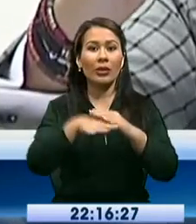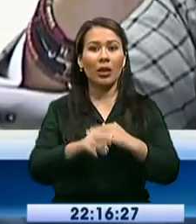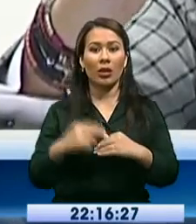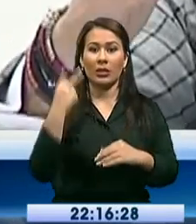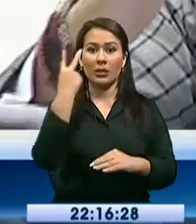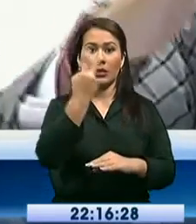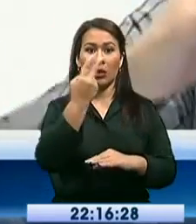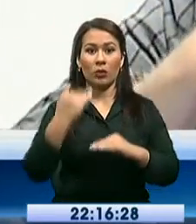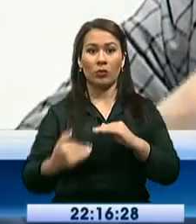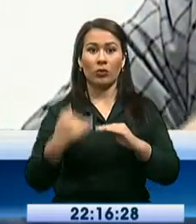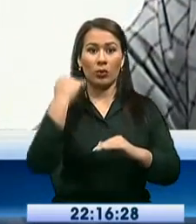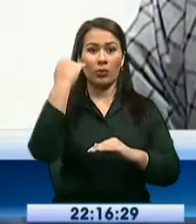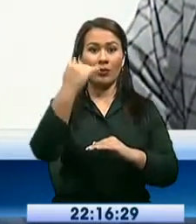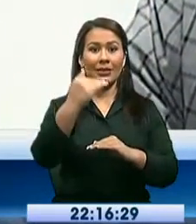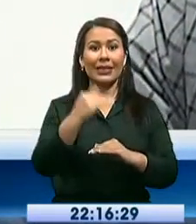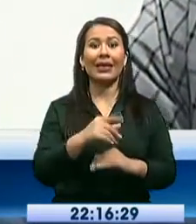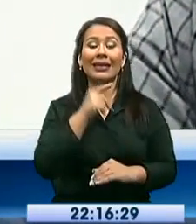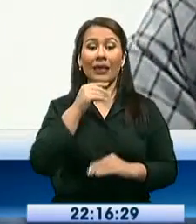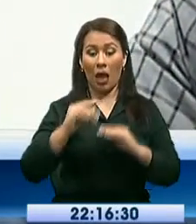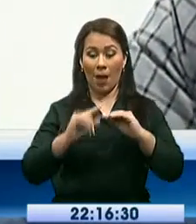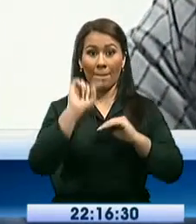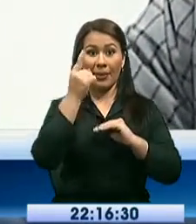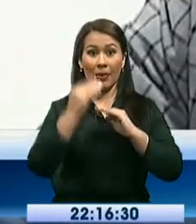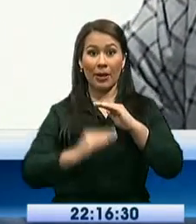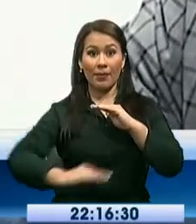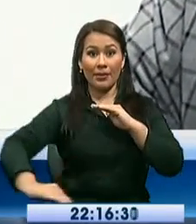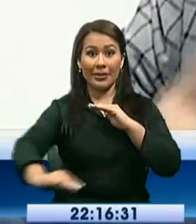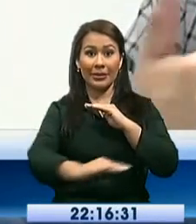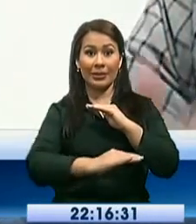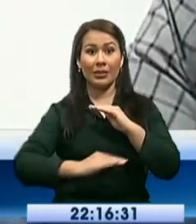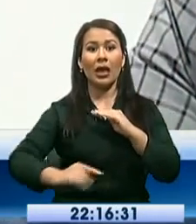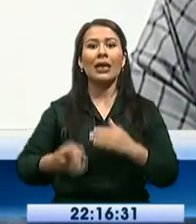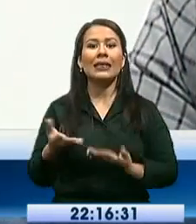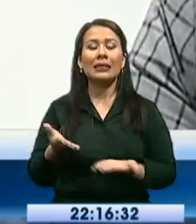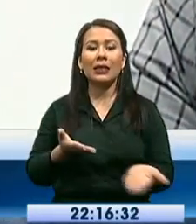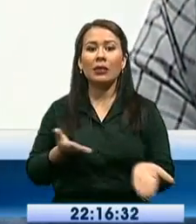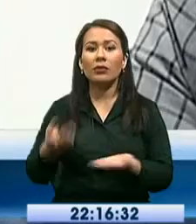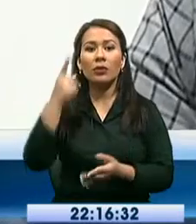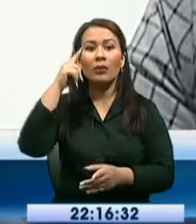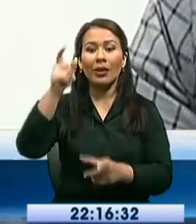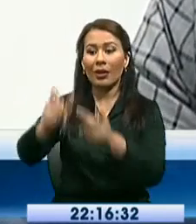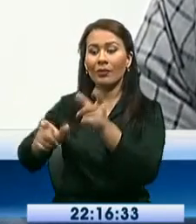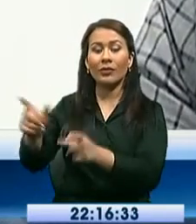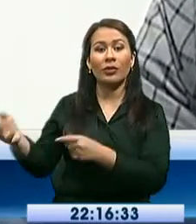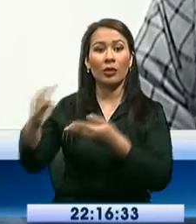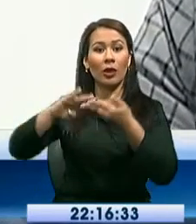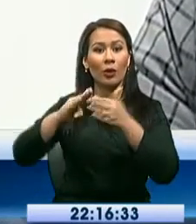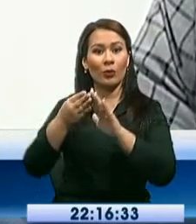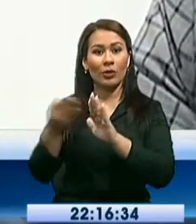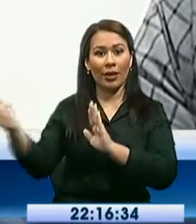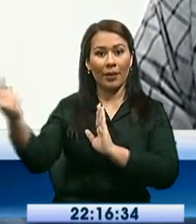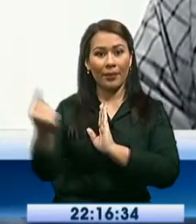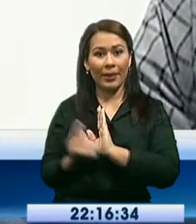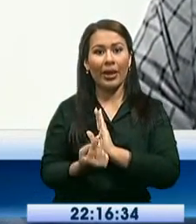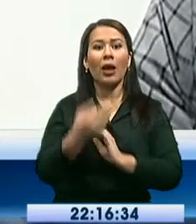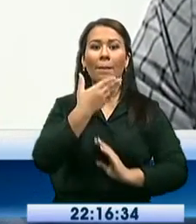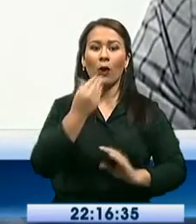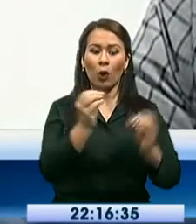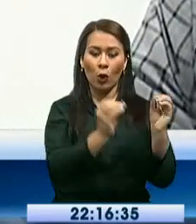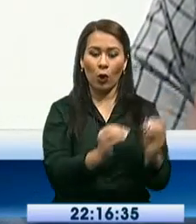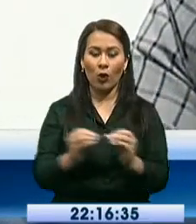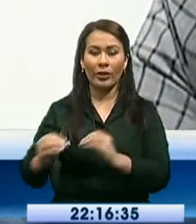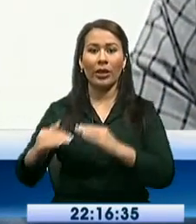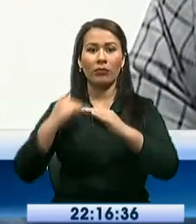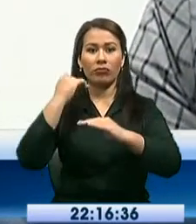segundo piso, y hacia la planta baja tenemos todos los que son servicios a la ciudadanía. Esto garantiza el orden, la